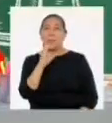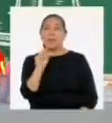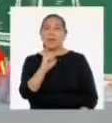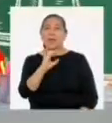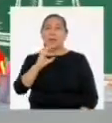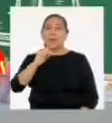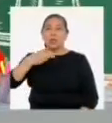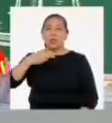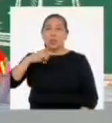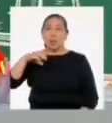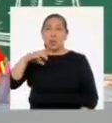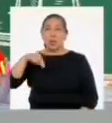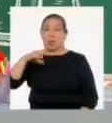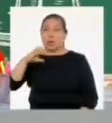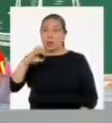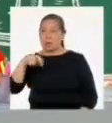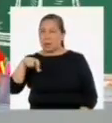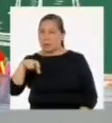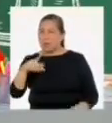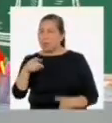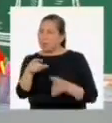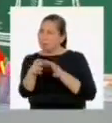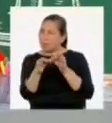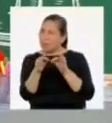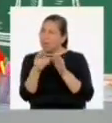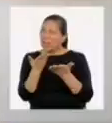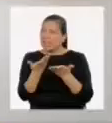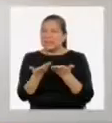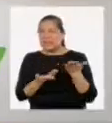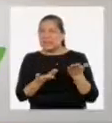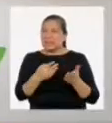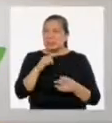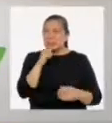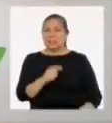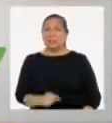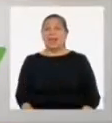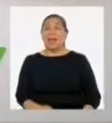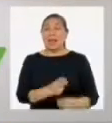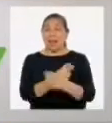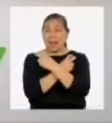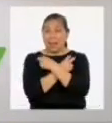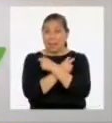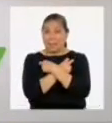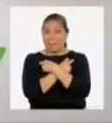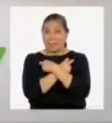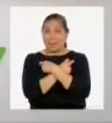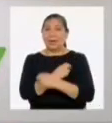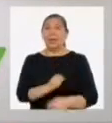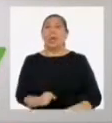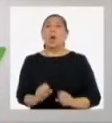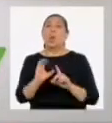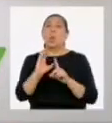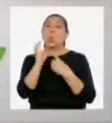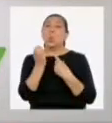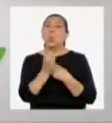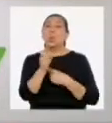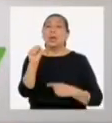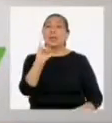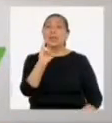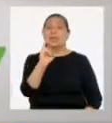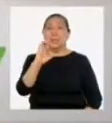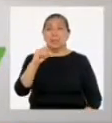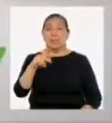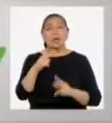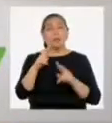de Lambayeque. ¿Nos podría hablar acerca de esta cultura? Los Lambayeque o cultura Sicán se